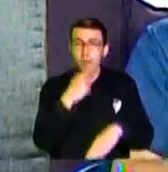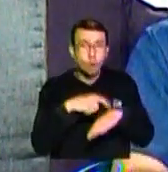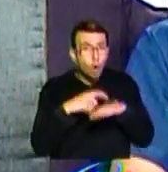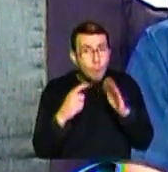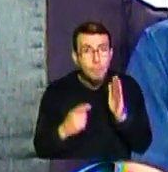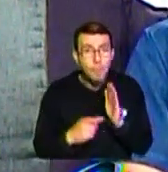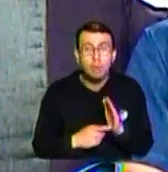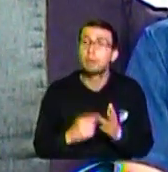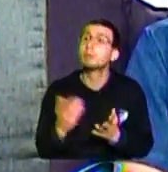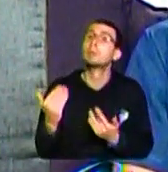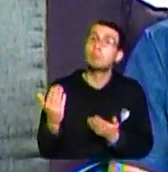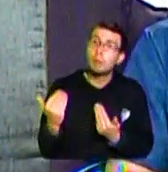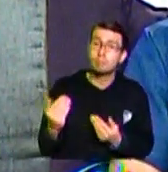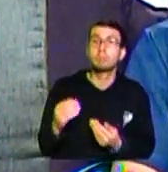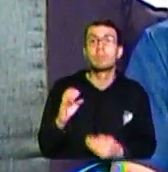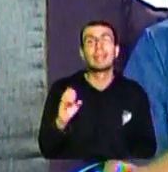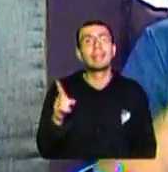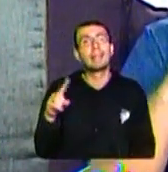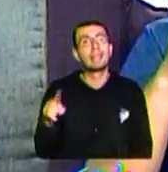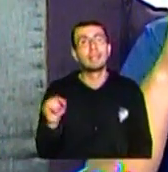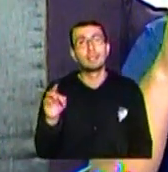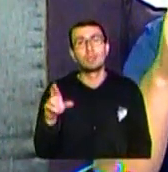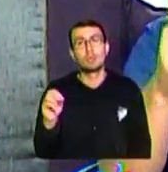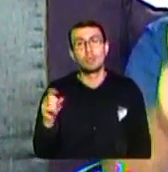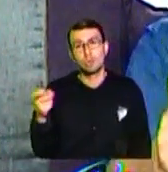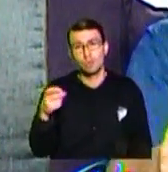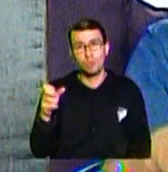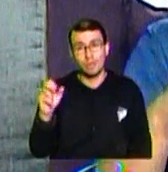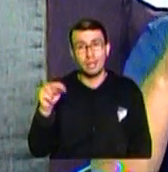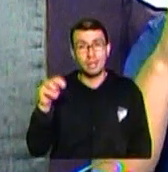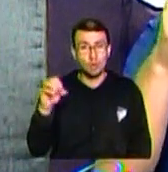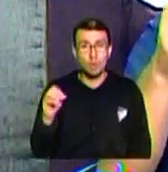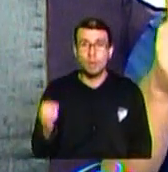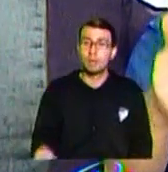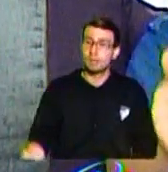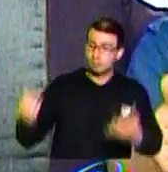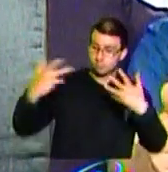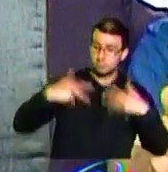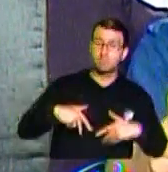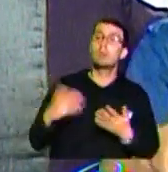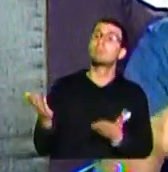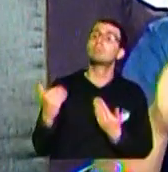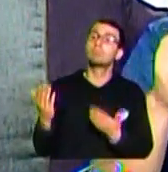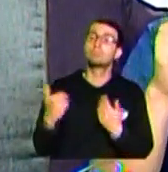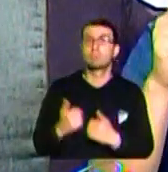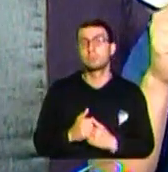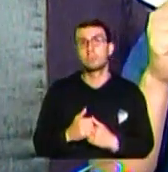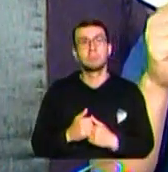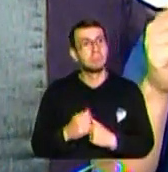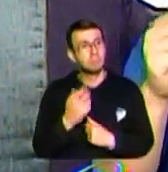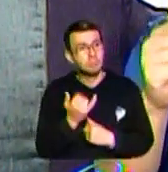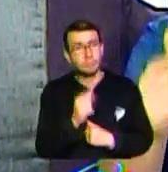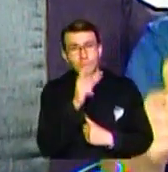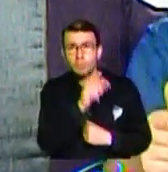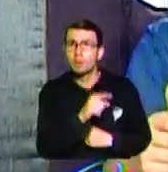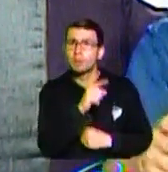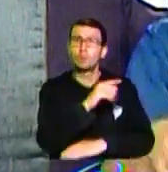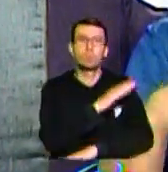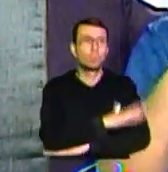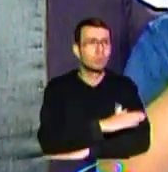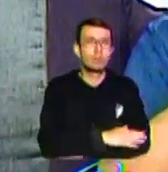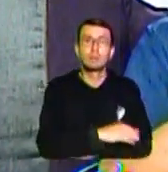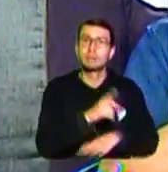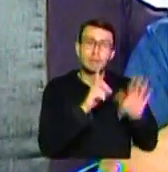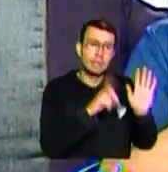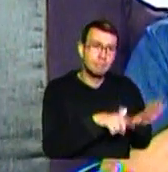el estrógeno. Entonces, por lo tanto, si estas pacientes las manejamos, les damos su terapia juiciosa, la paciente está en controles cada